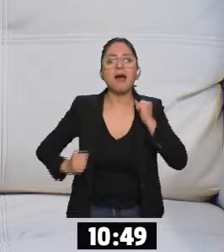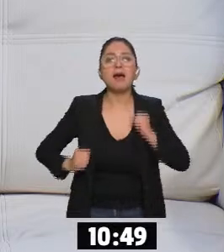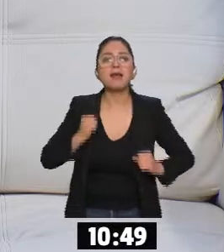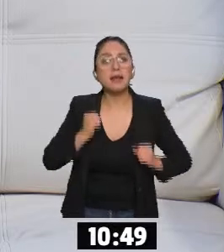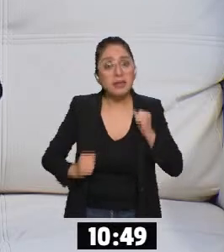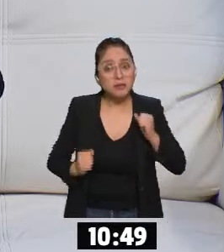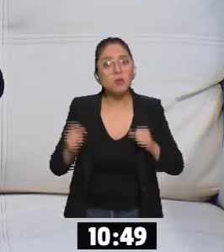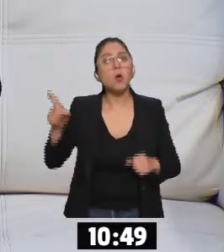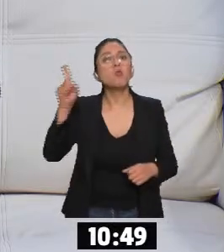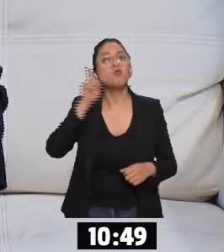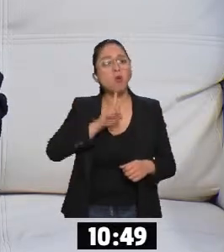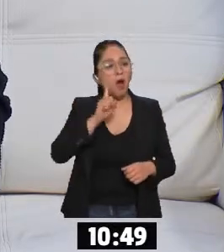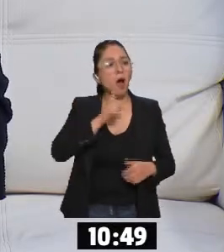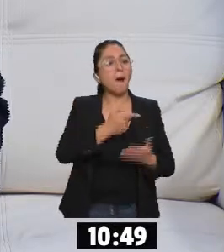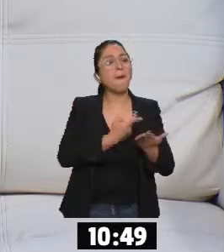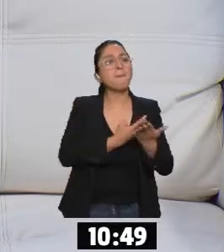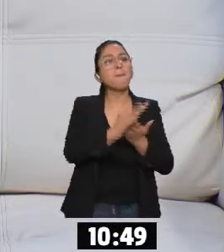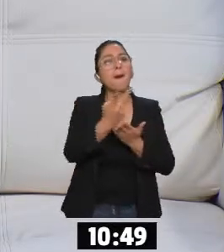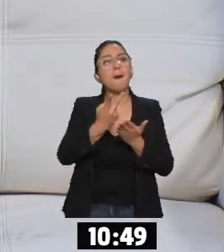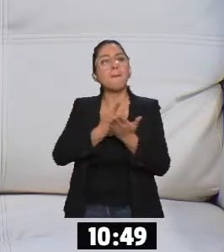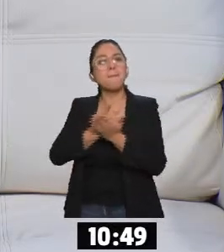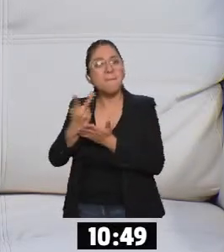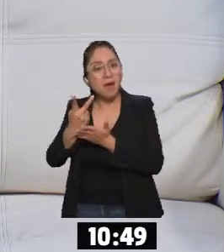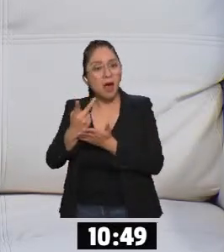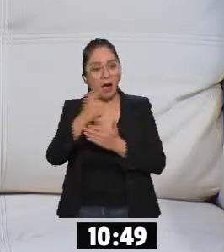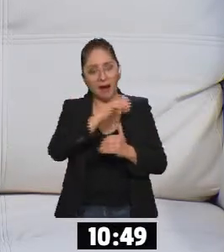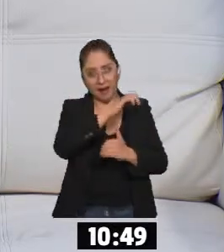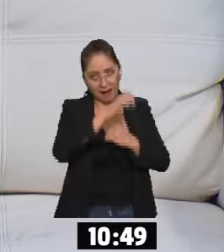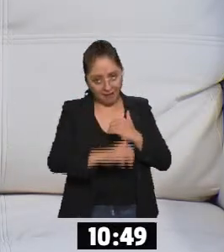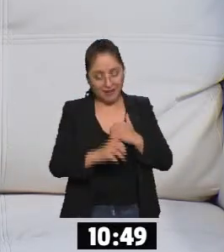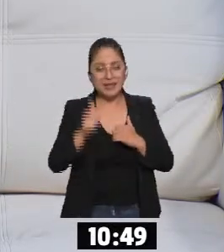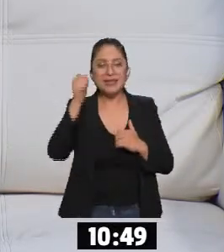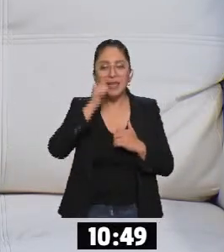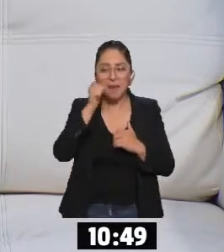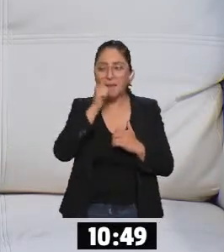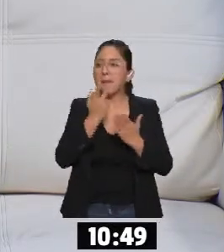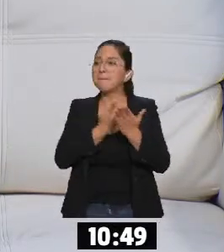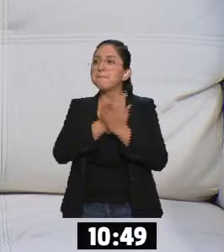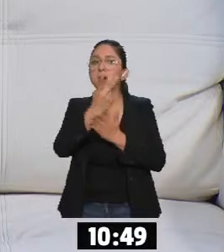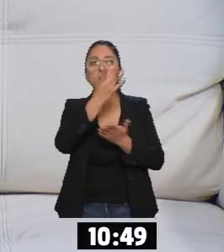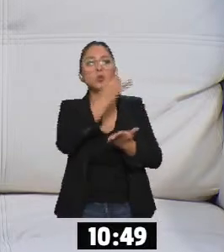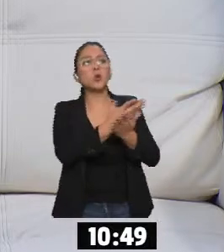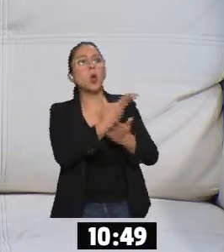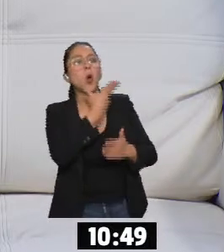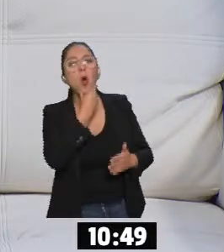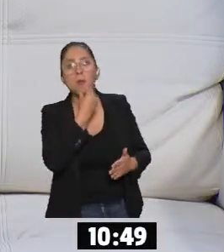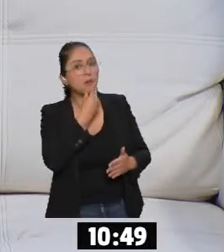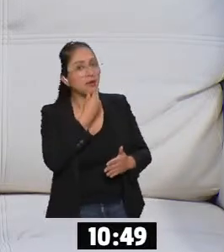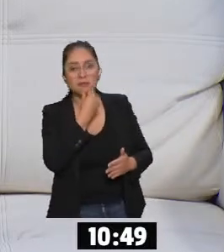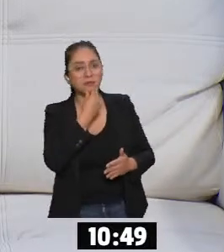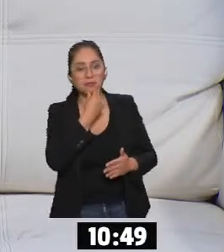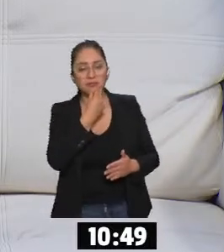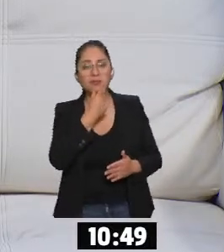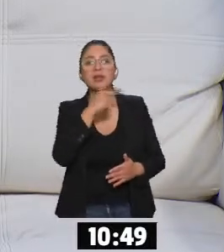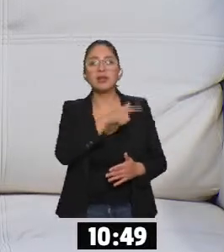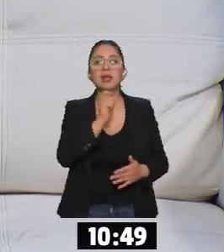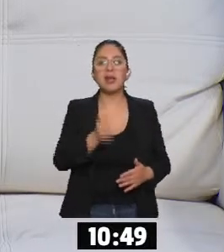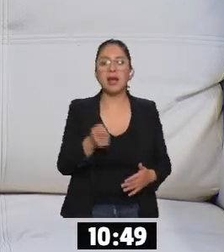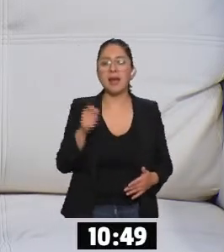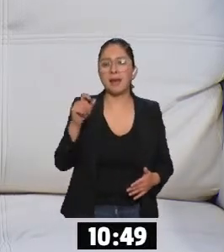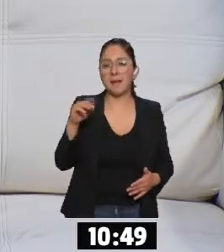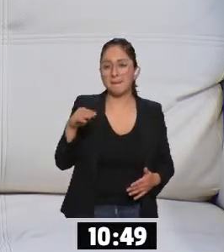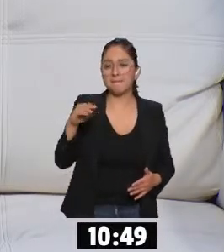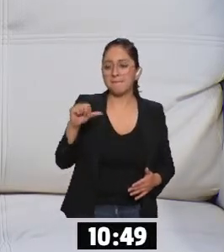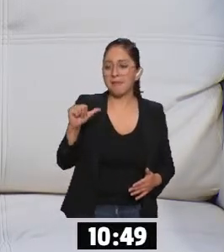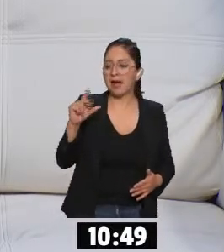también, ya la premiación se hizo en la clausura. Antes solo era el masculino. Sí. Ahora las mujeres... La maratón. Sí, los